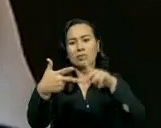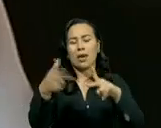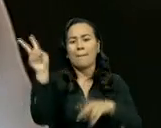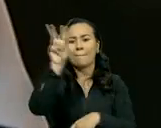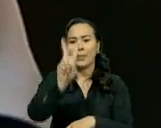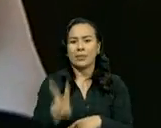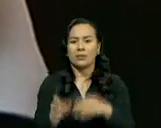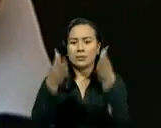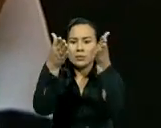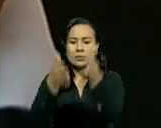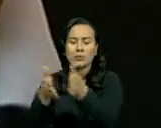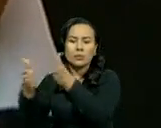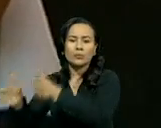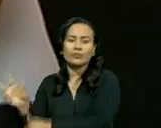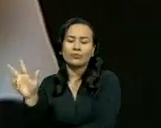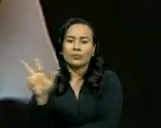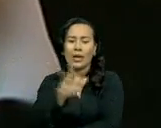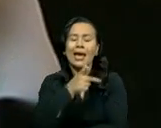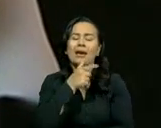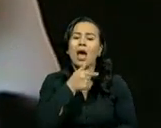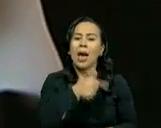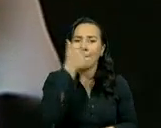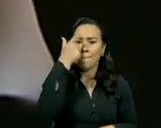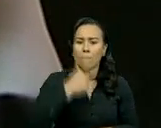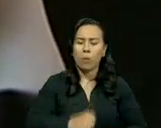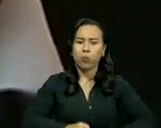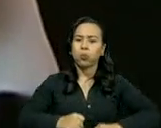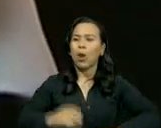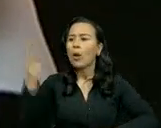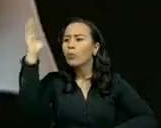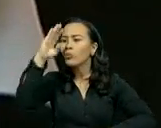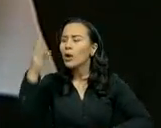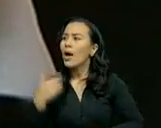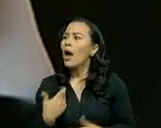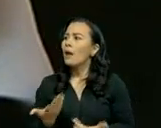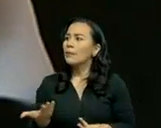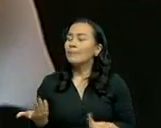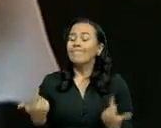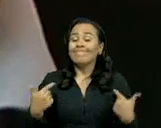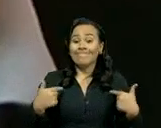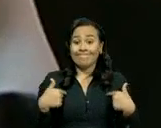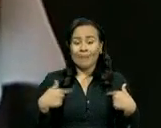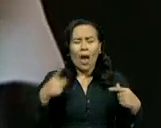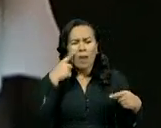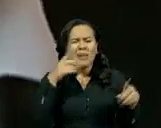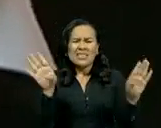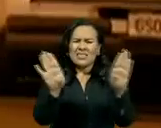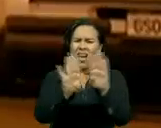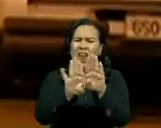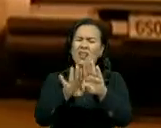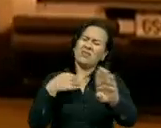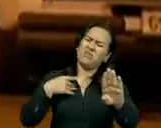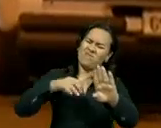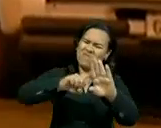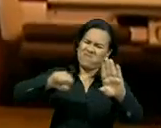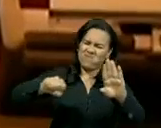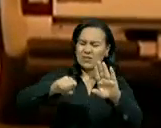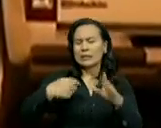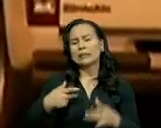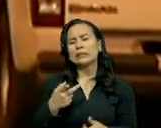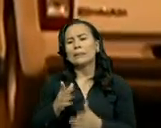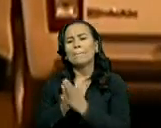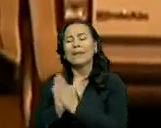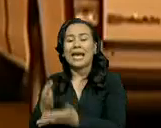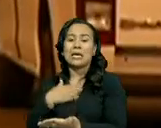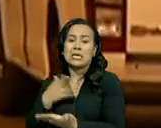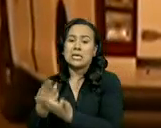trataba de ver la forma de cómo acceder a una de las puertas que no estaba abierta. Le pedí a mi hijo